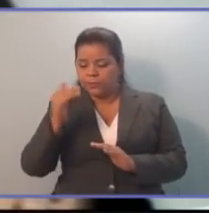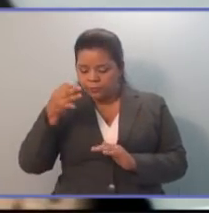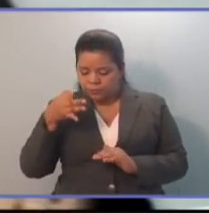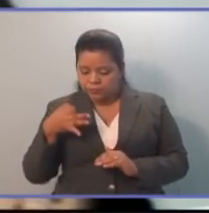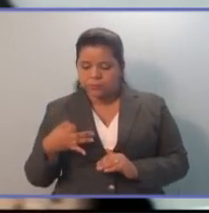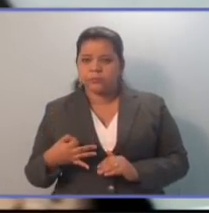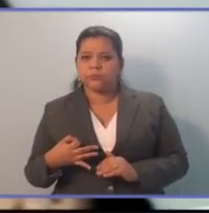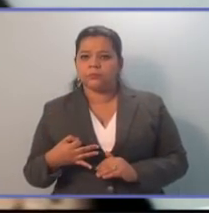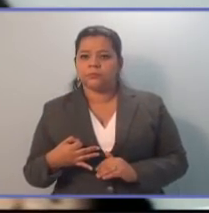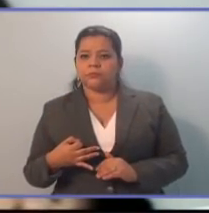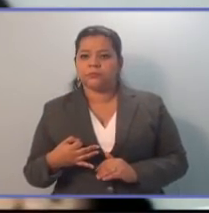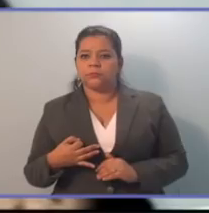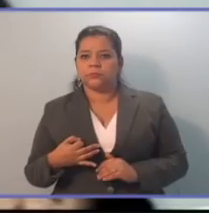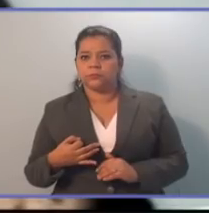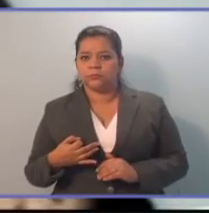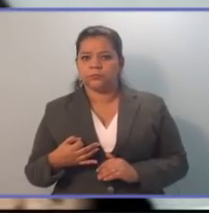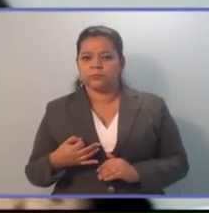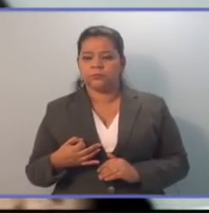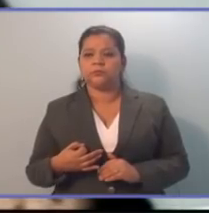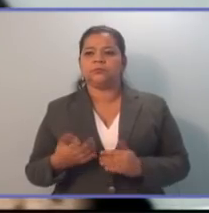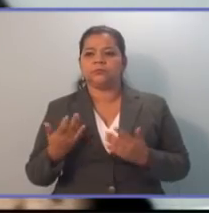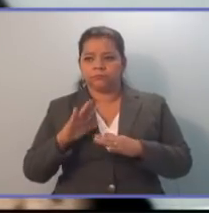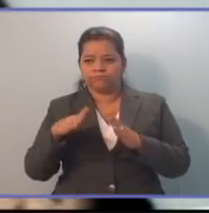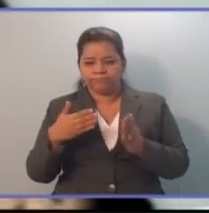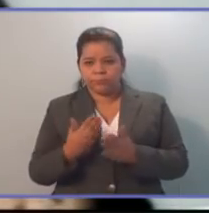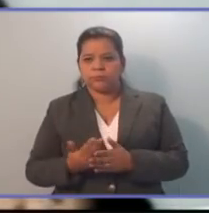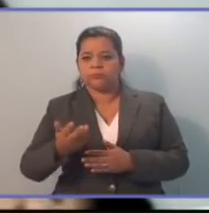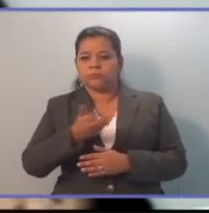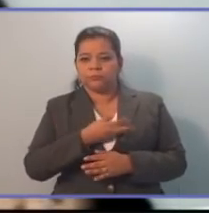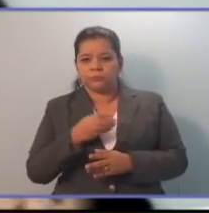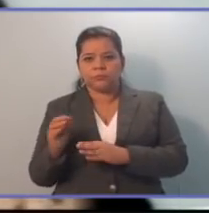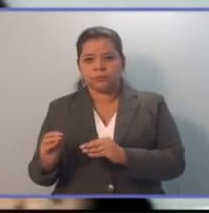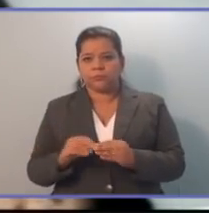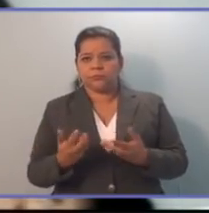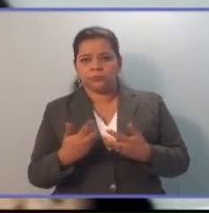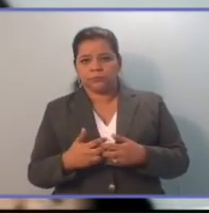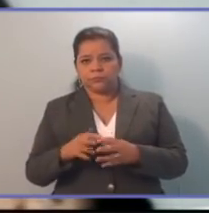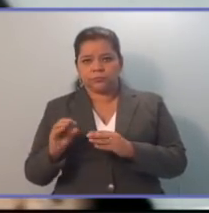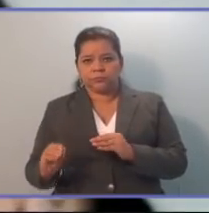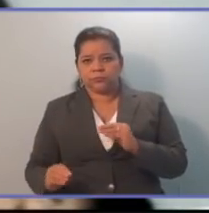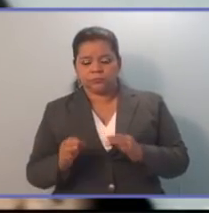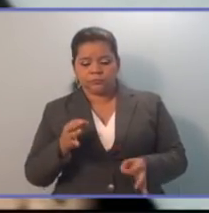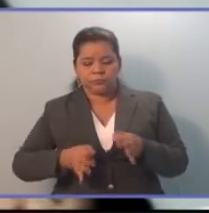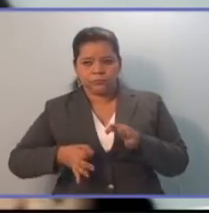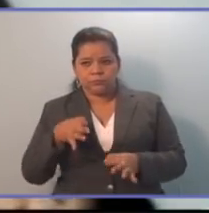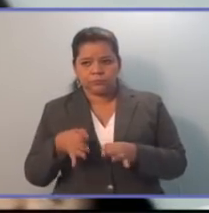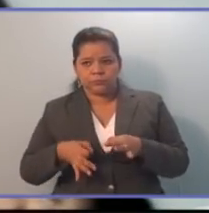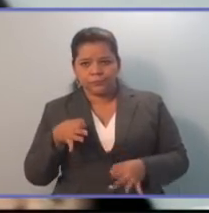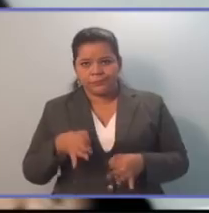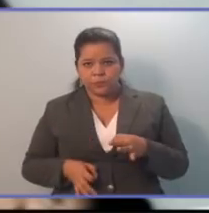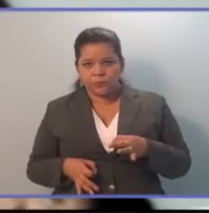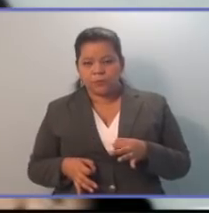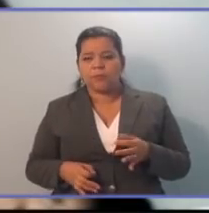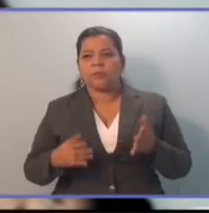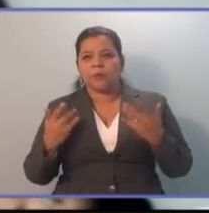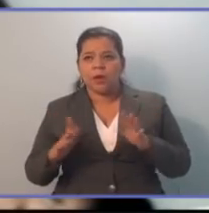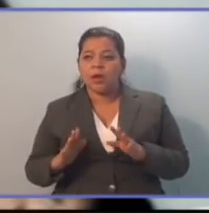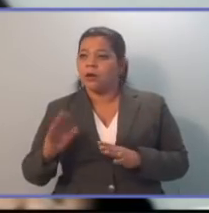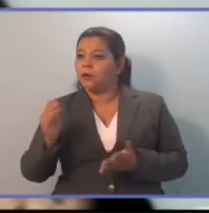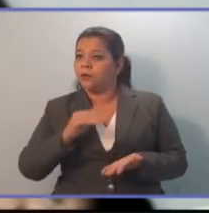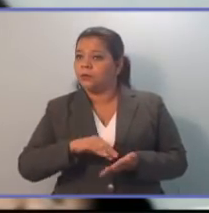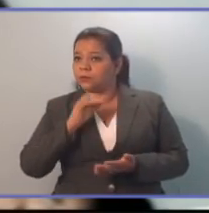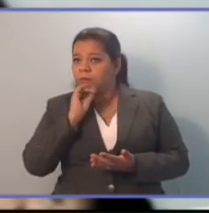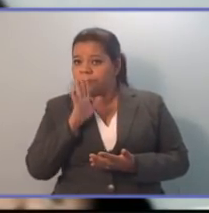de empleados y empleadas, de operadores de justicia. La disciplina, repito, la